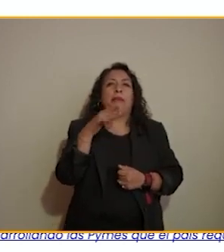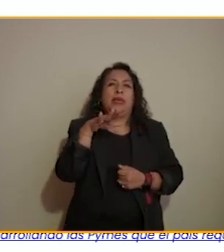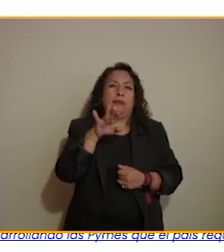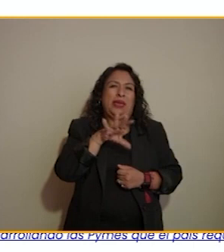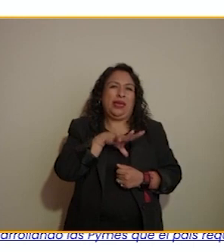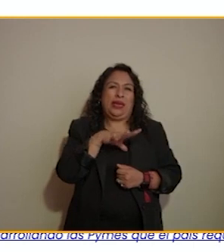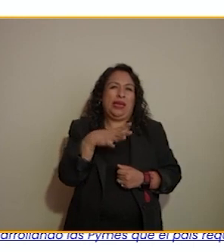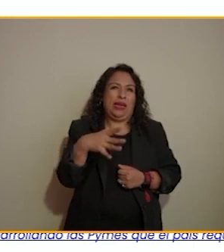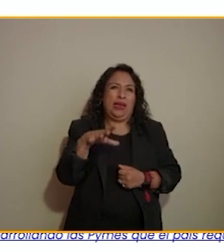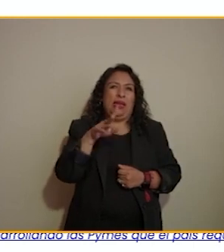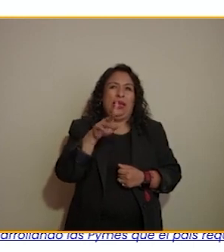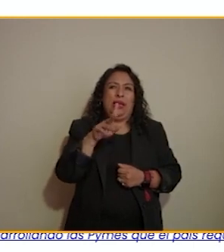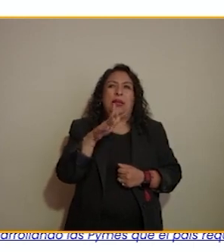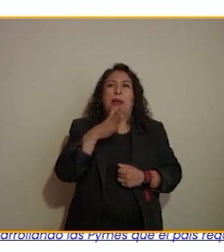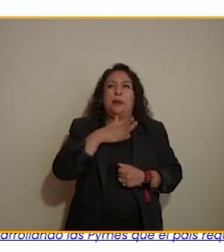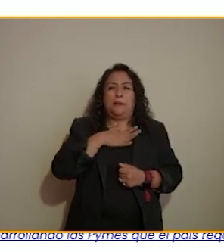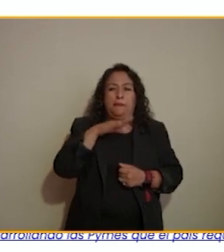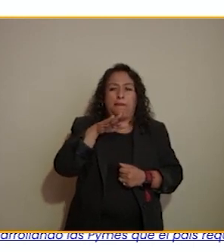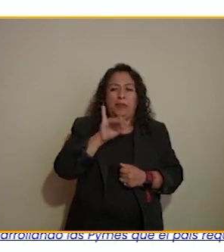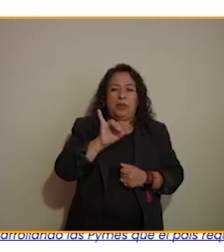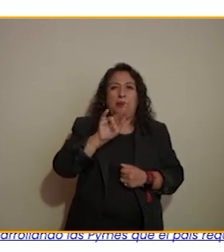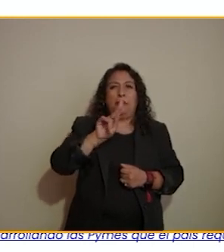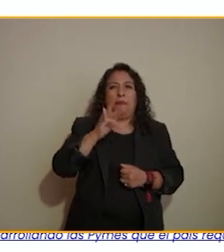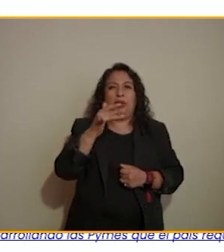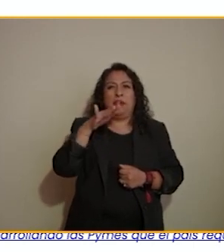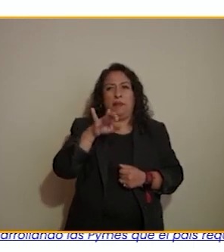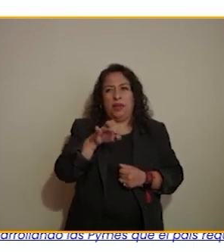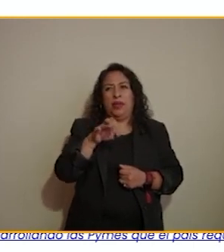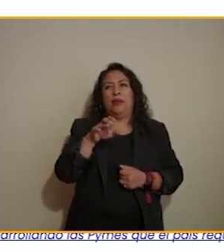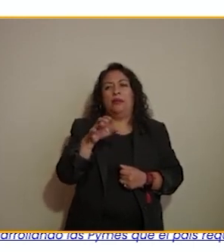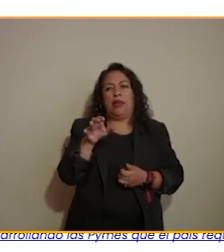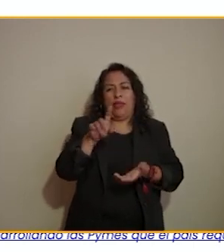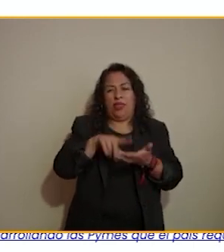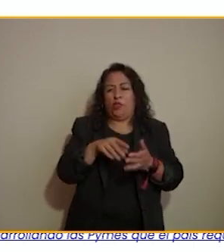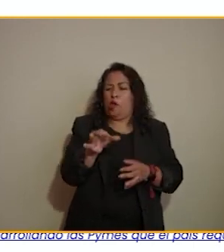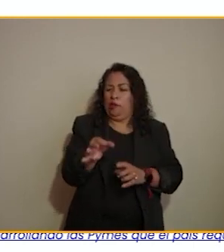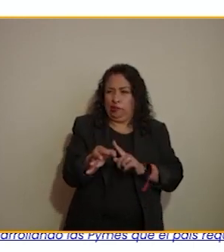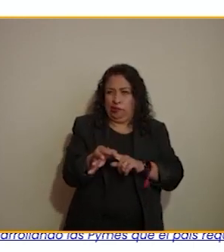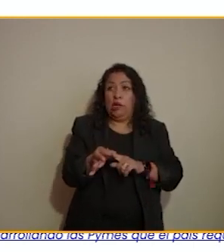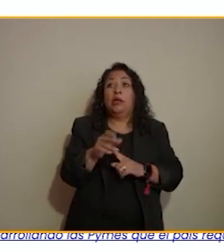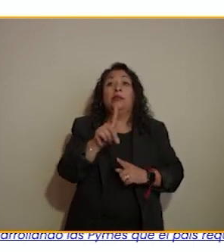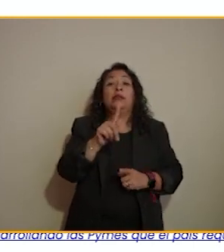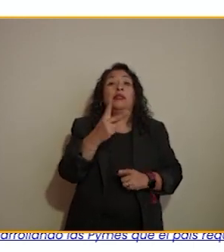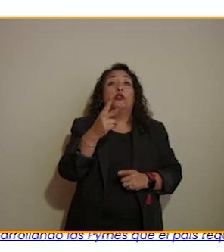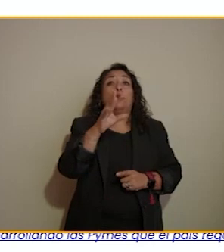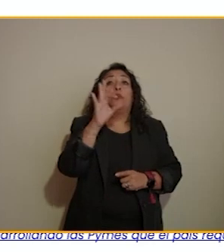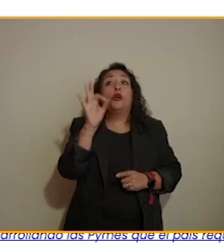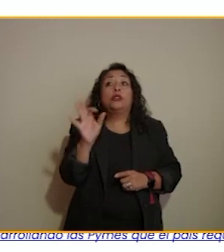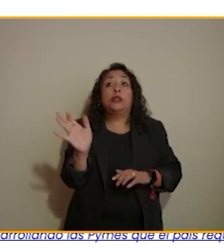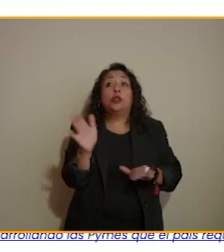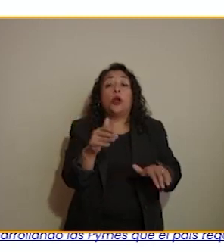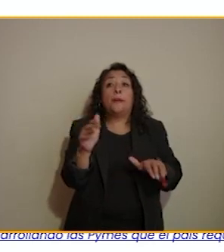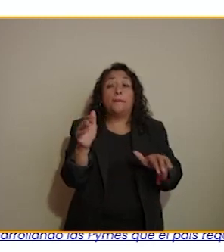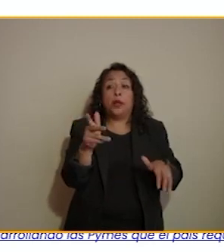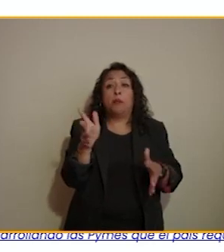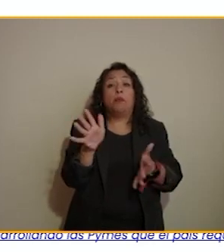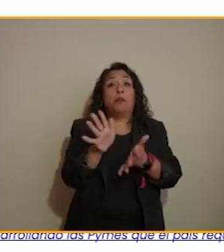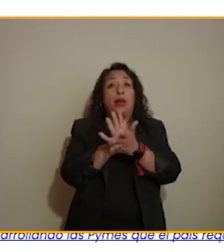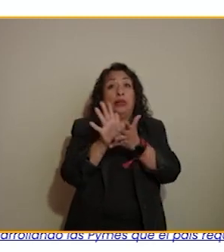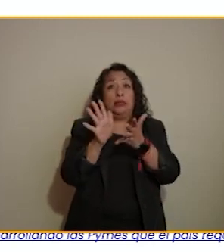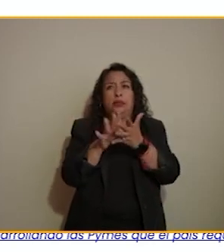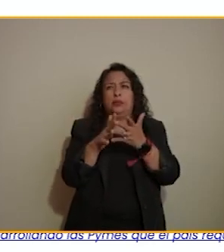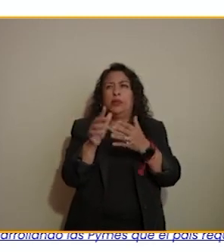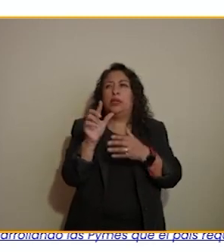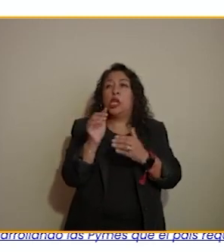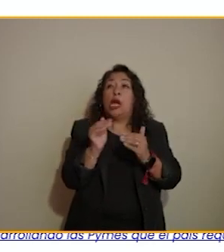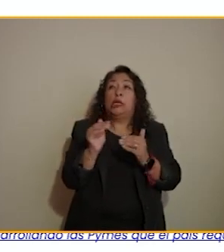general, MIPYMES incluidas, las micro incluidas, están generando el 72% del empleo y tienen una participación